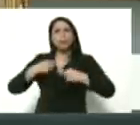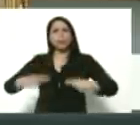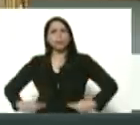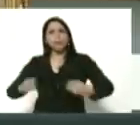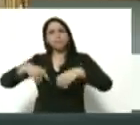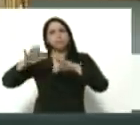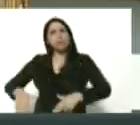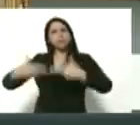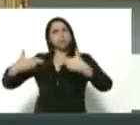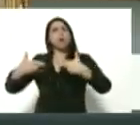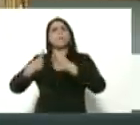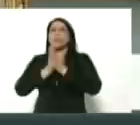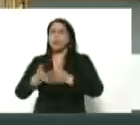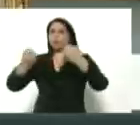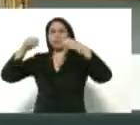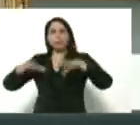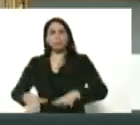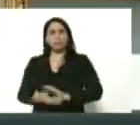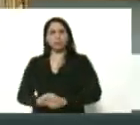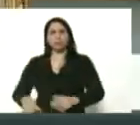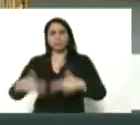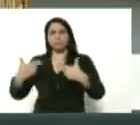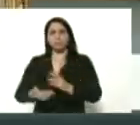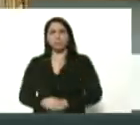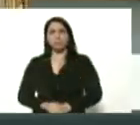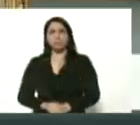de conflicto, de cese del fuego,